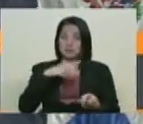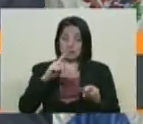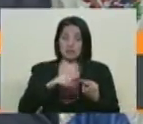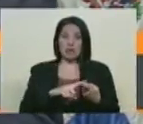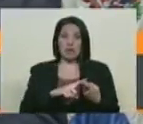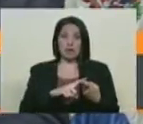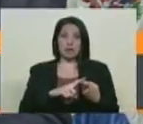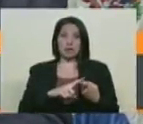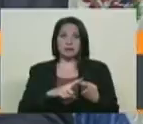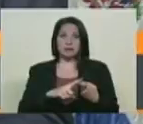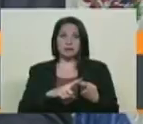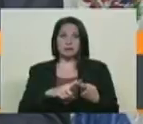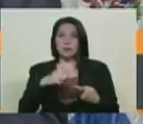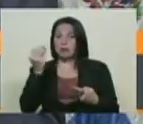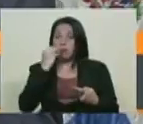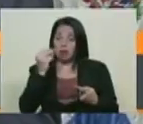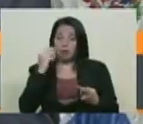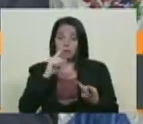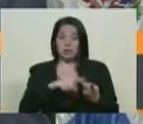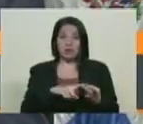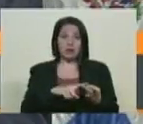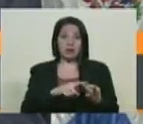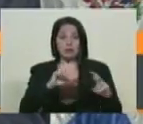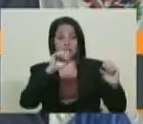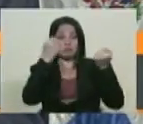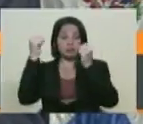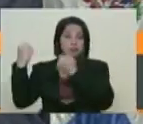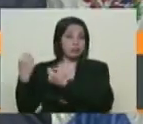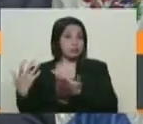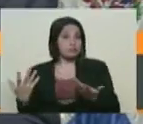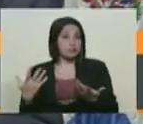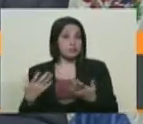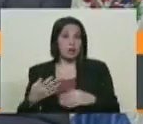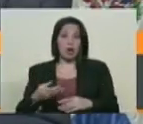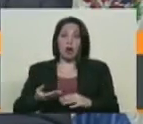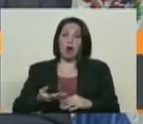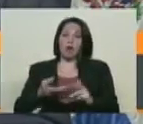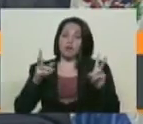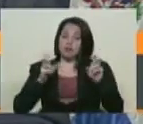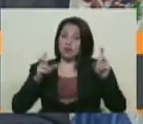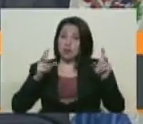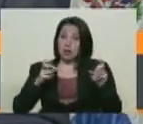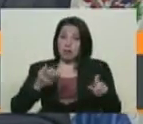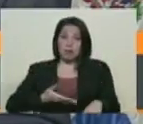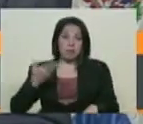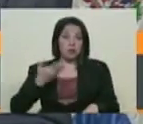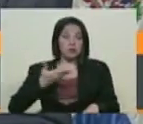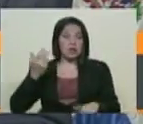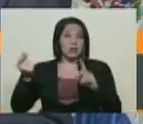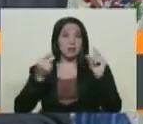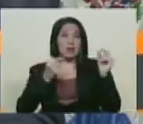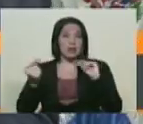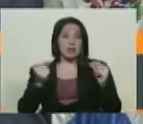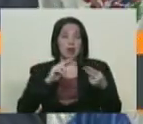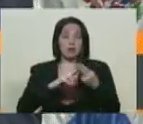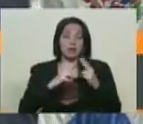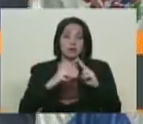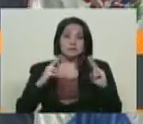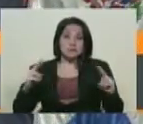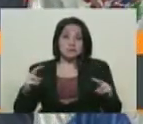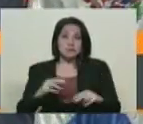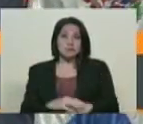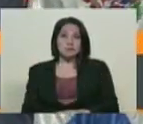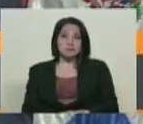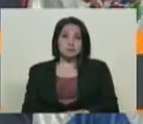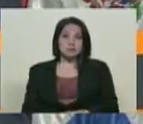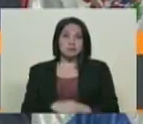para alimentos. Ese es un tema fundamental para el diálogo de paz que